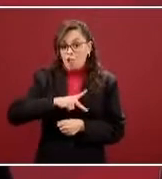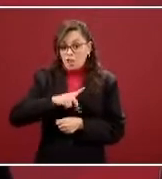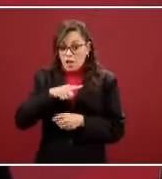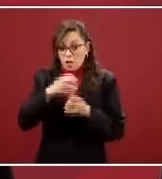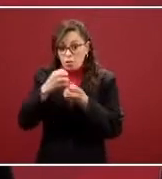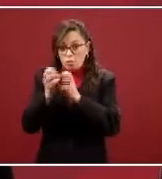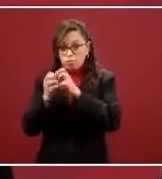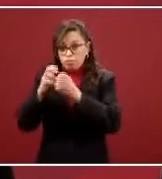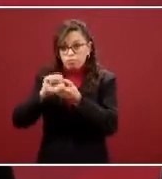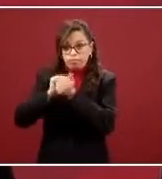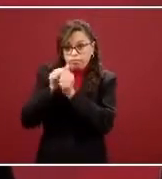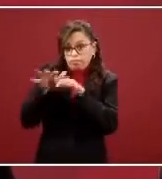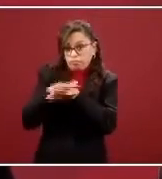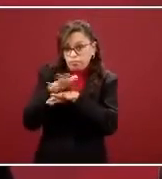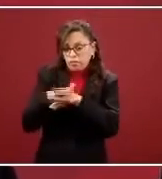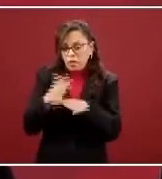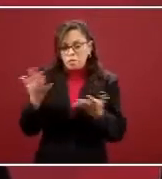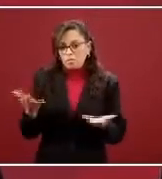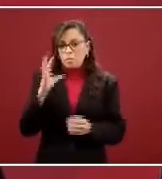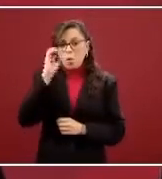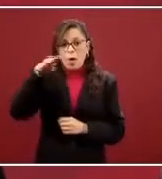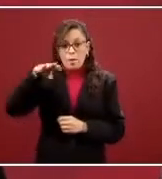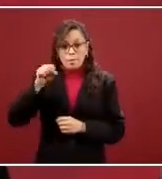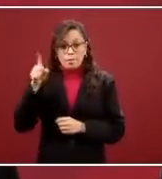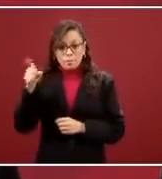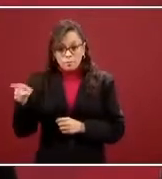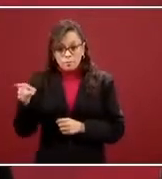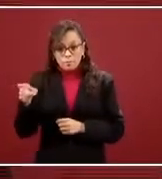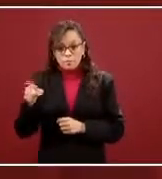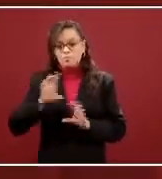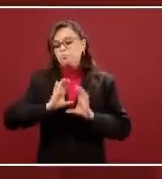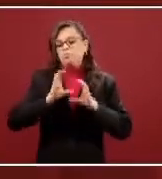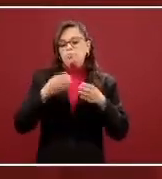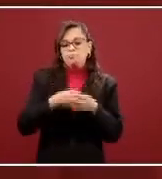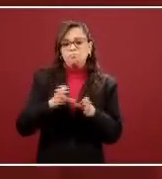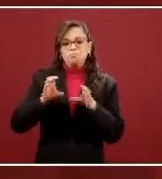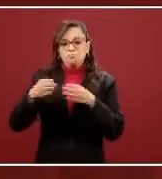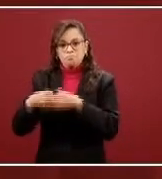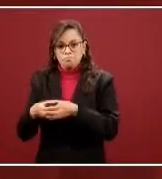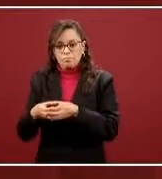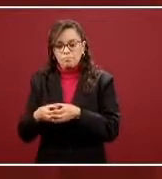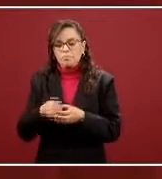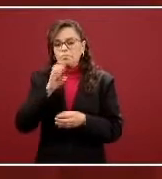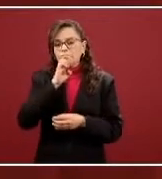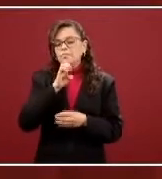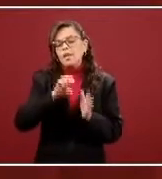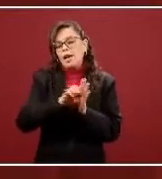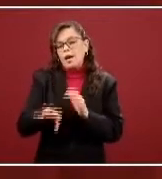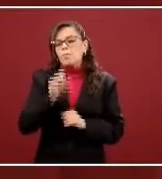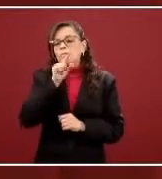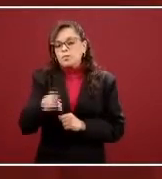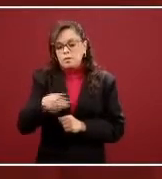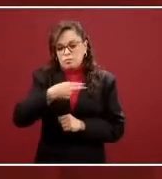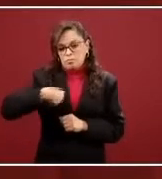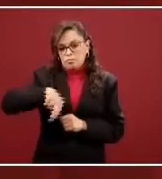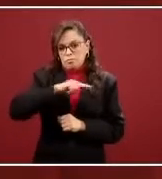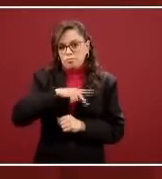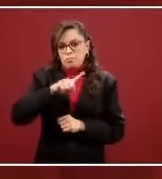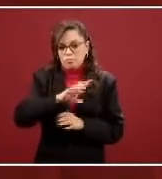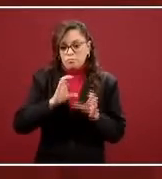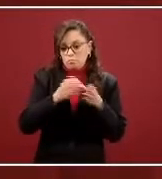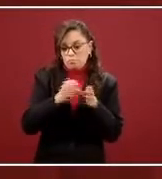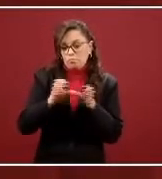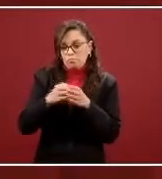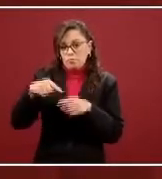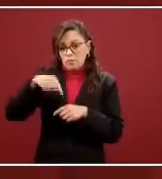Organización Mundial de la Salud, quien es la que integra, así como nosotros integramos en su momento el panorama nacional de México, ellos